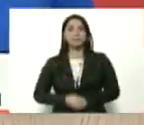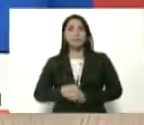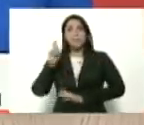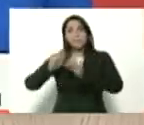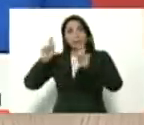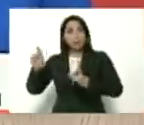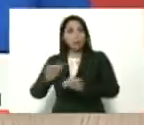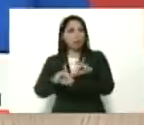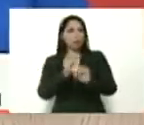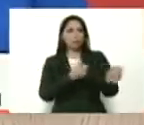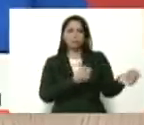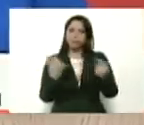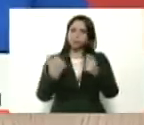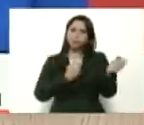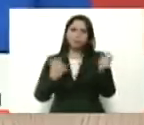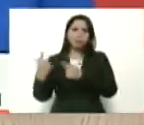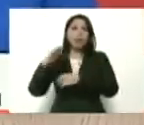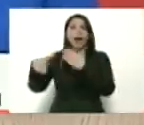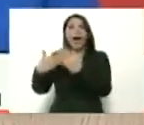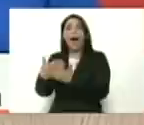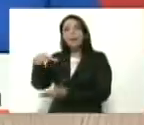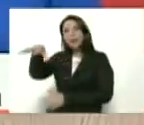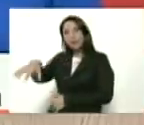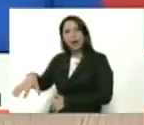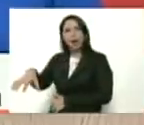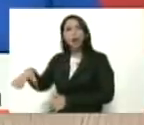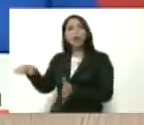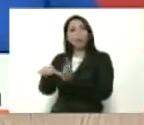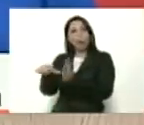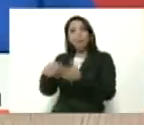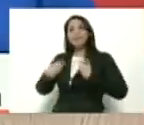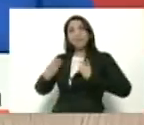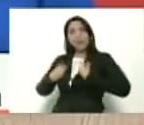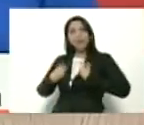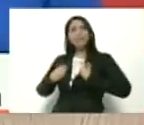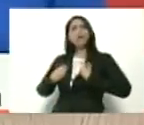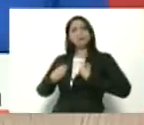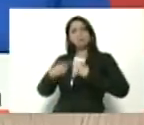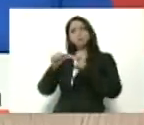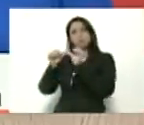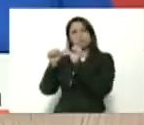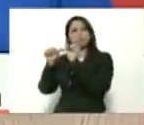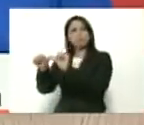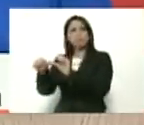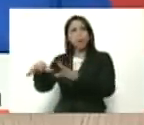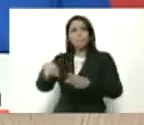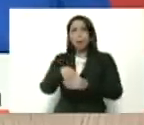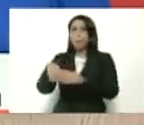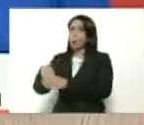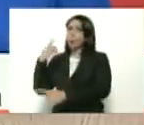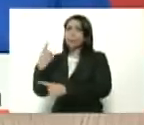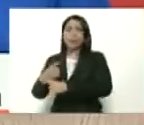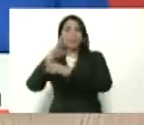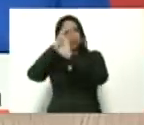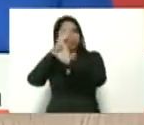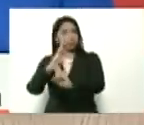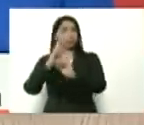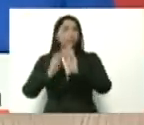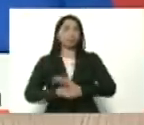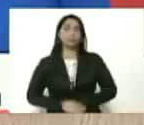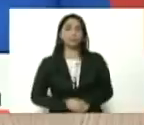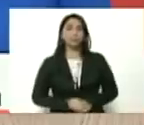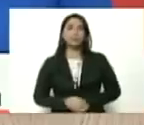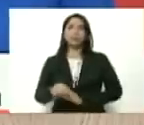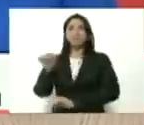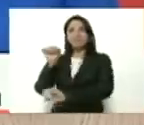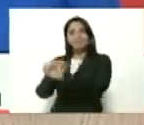sean trasladadas a sus estados de origen a cumplir la cuarentena respectiva, y que debe respetarse para justamente